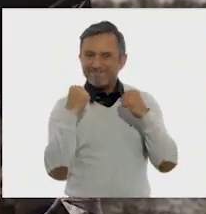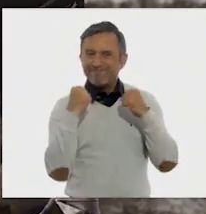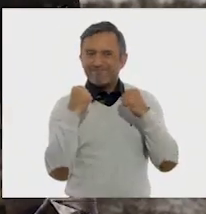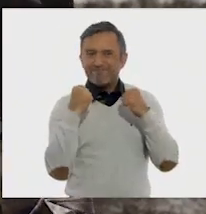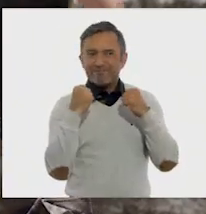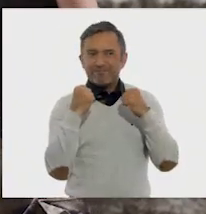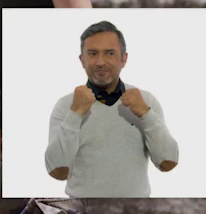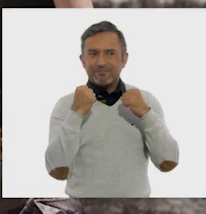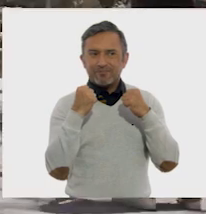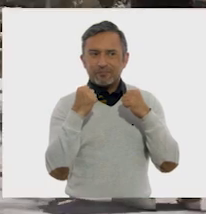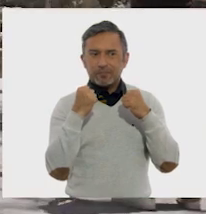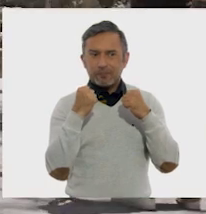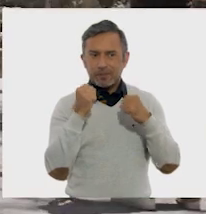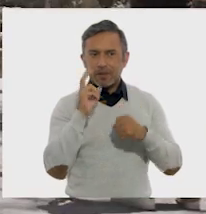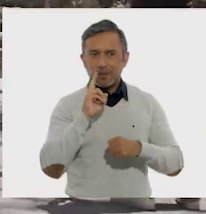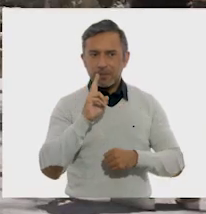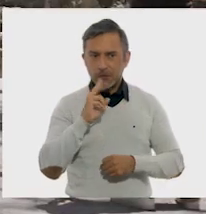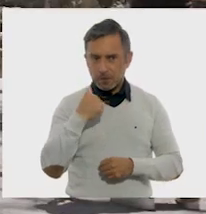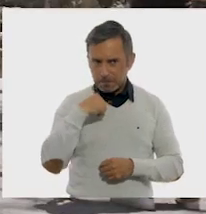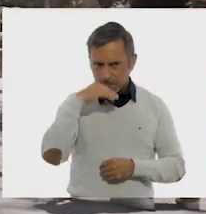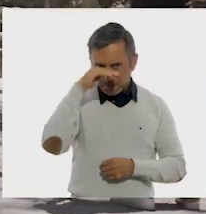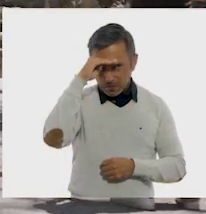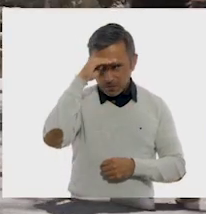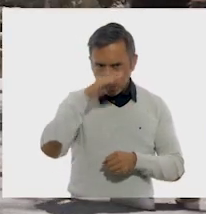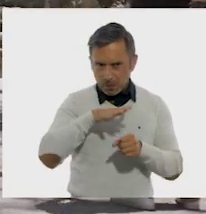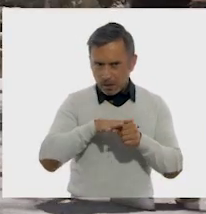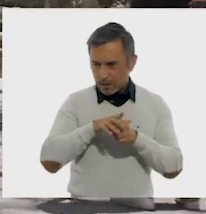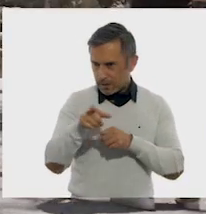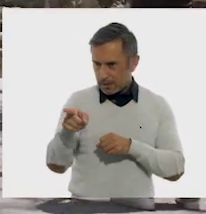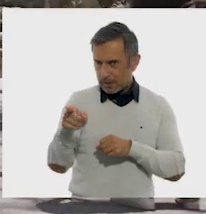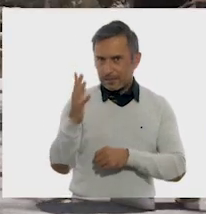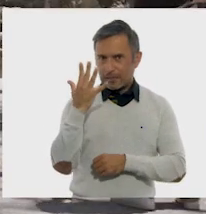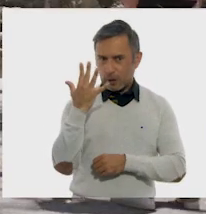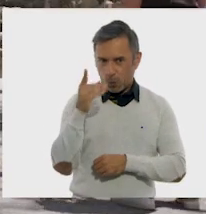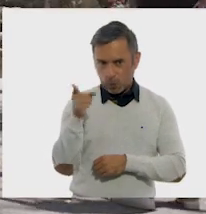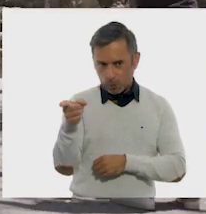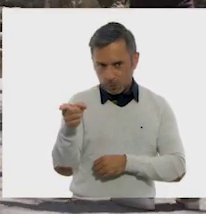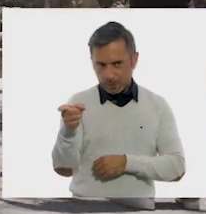Déjalo vibro, déjalo siento. La 5.